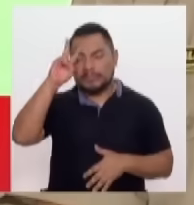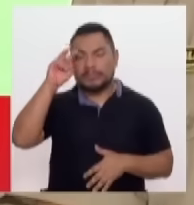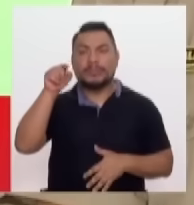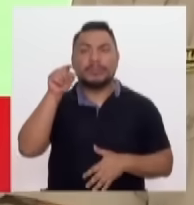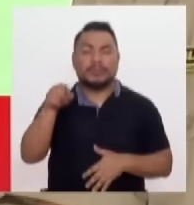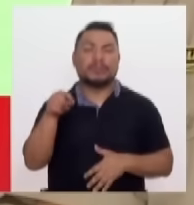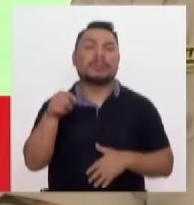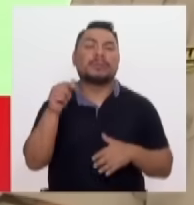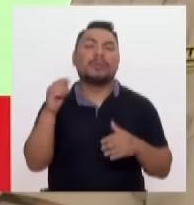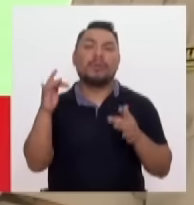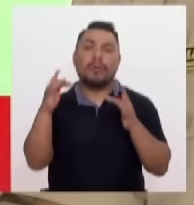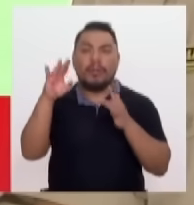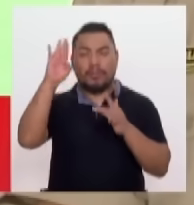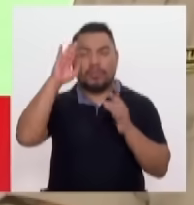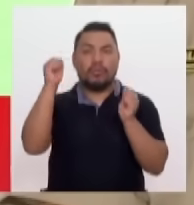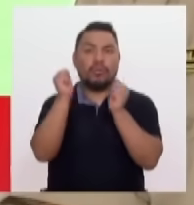extranjeros,